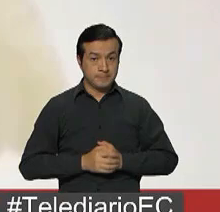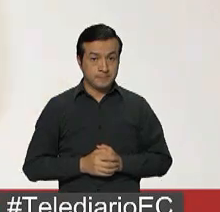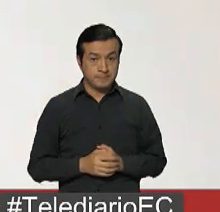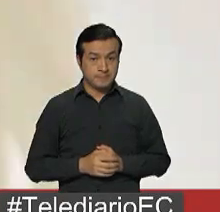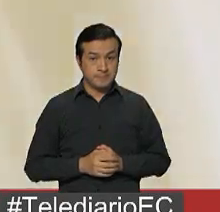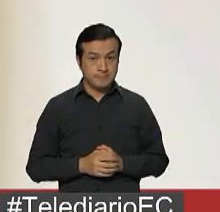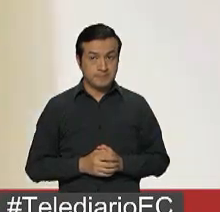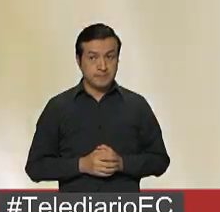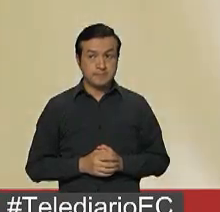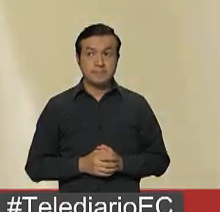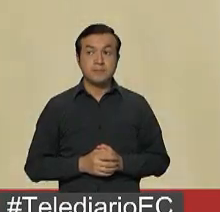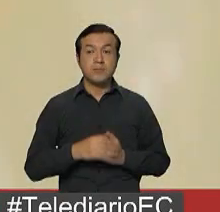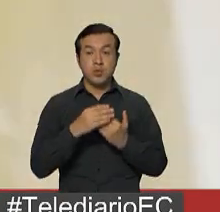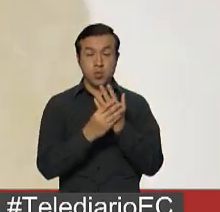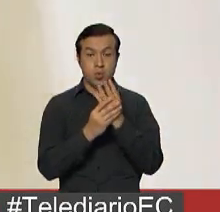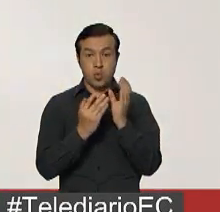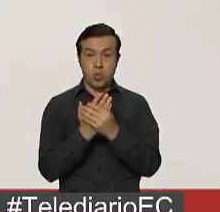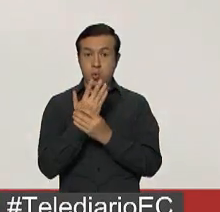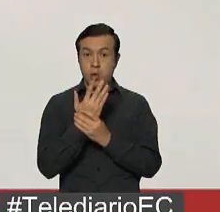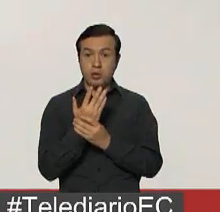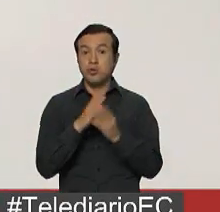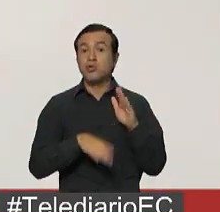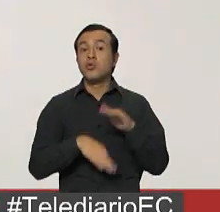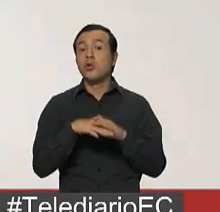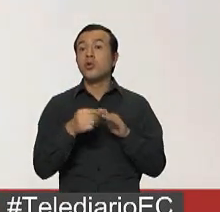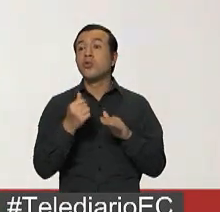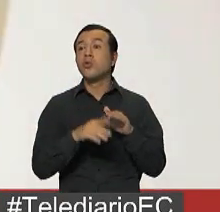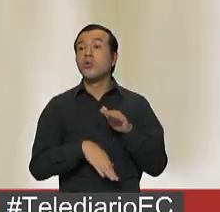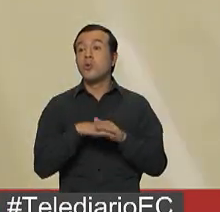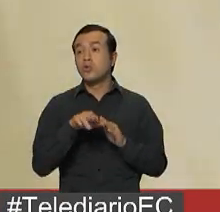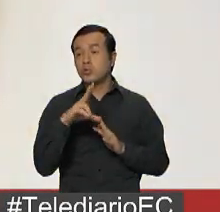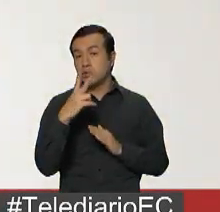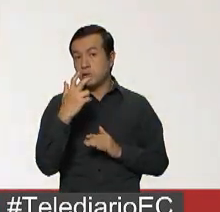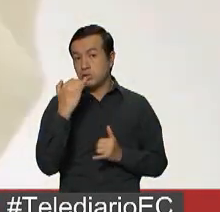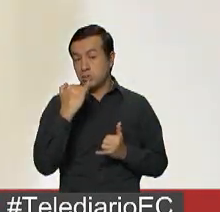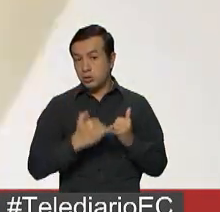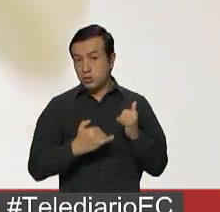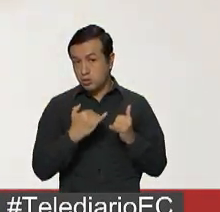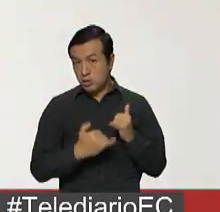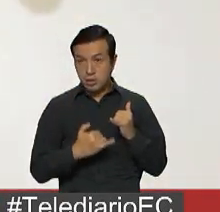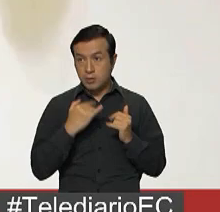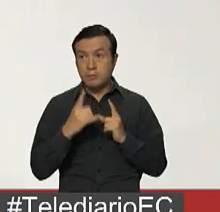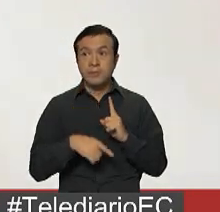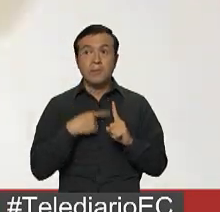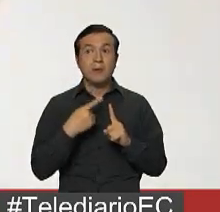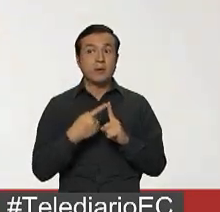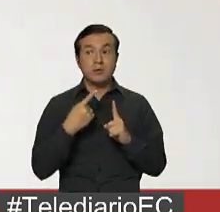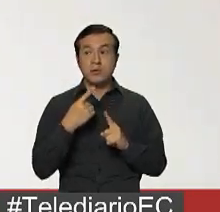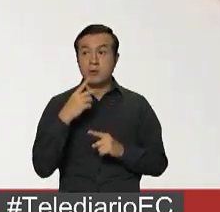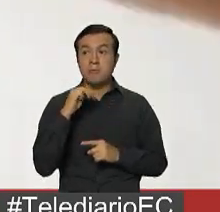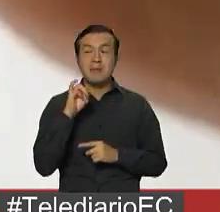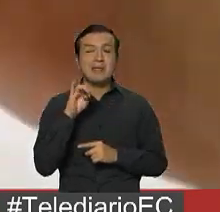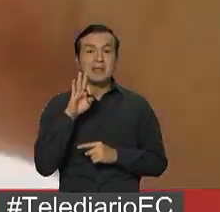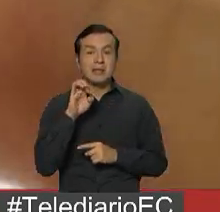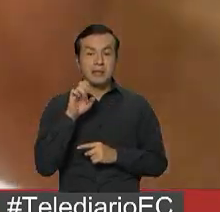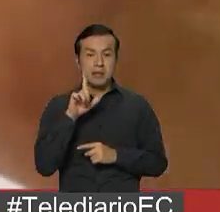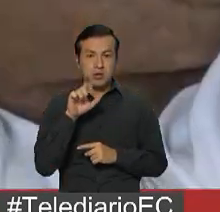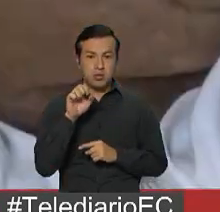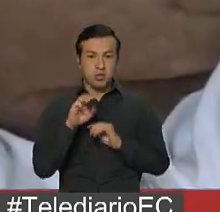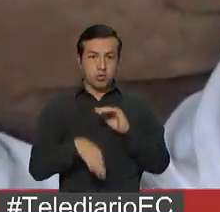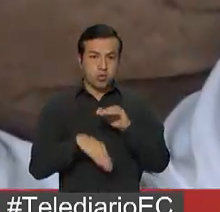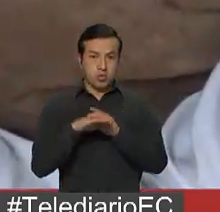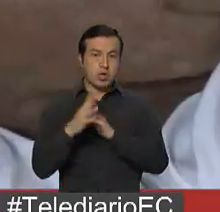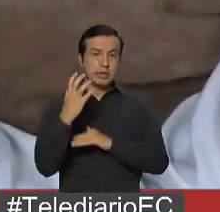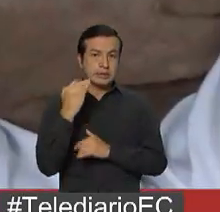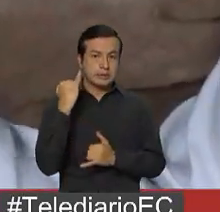mientras que los guantes de látex deberían costar 13 centavos el par y los de nitrilo a 15 centavos el par